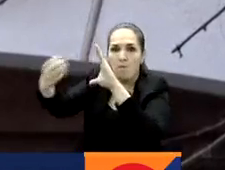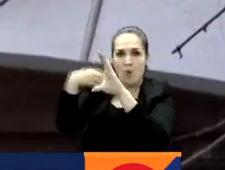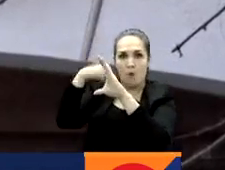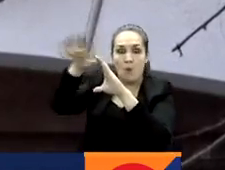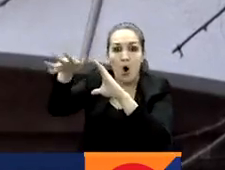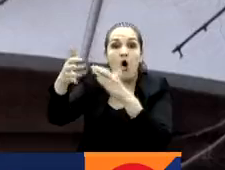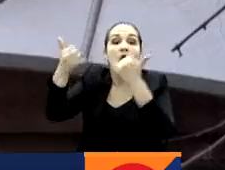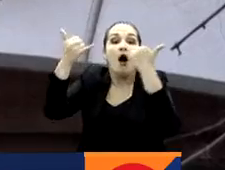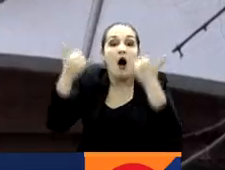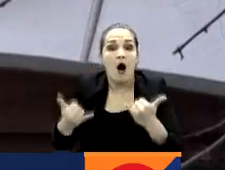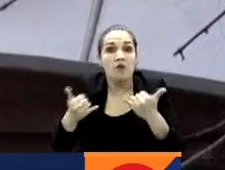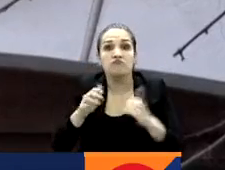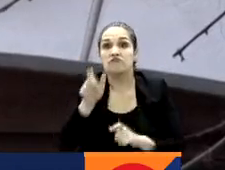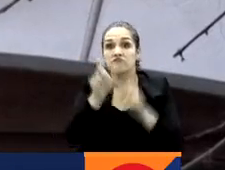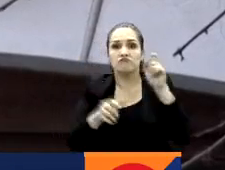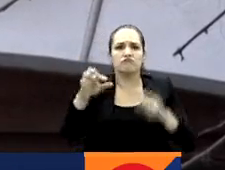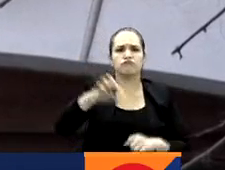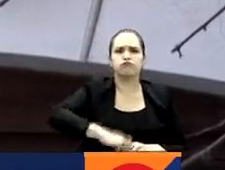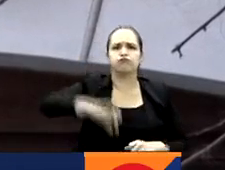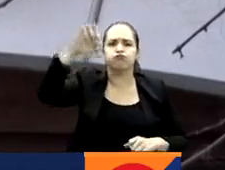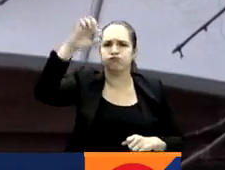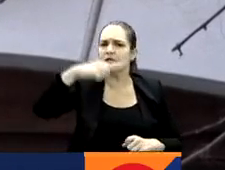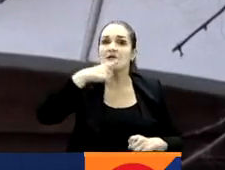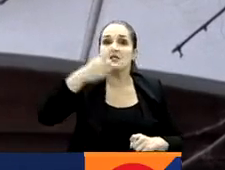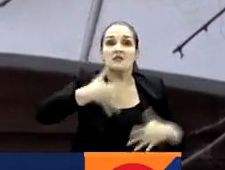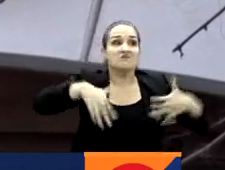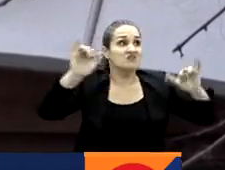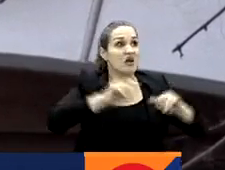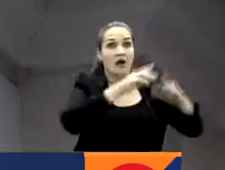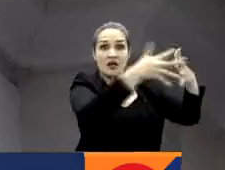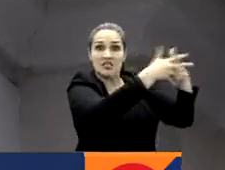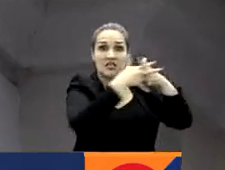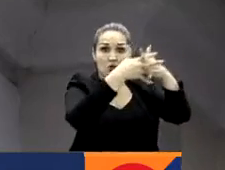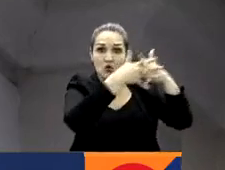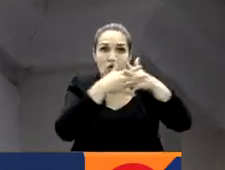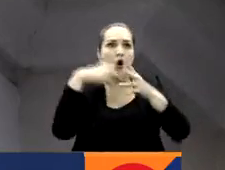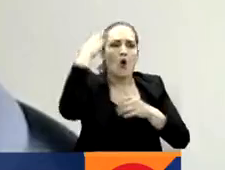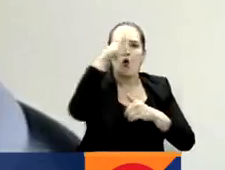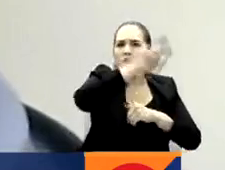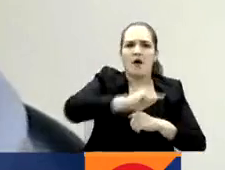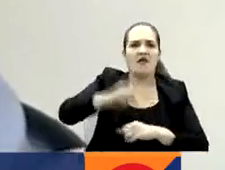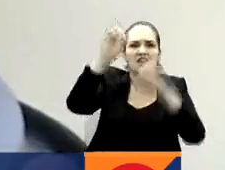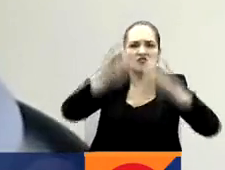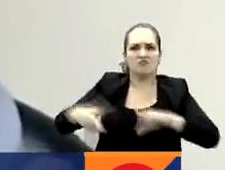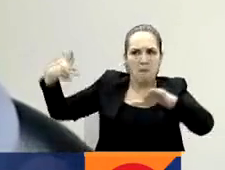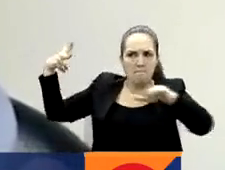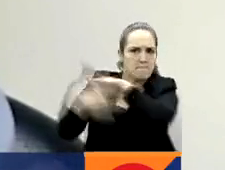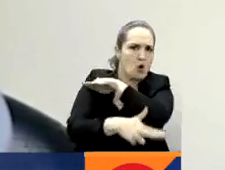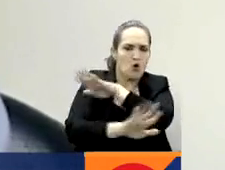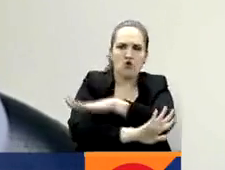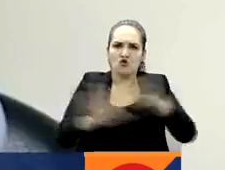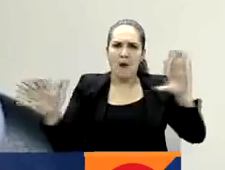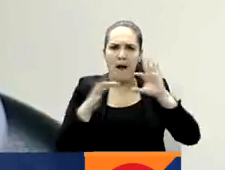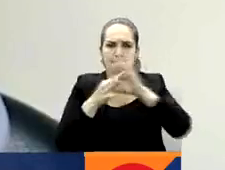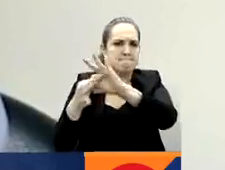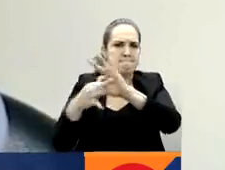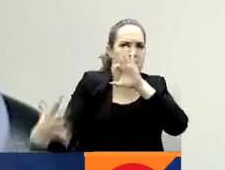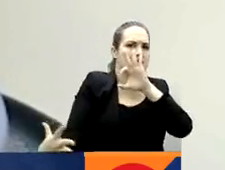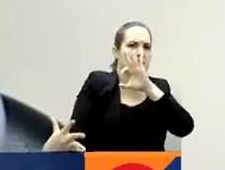bloqueo es considerado por especialistas como una de las medidas más fuertes en materia financiera para Rusia. Es muy difícil,